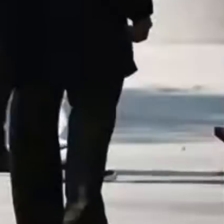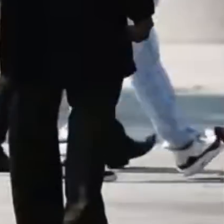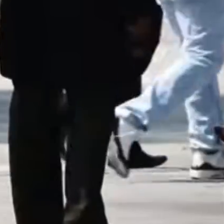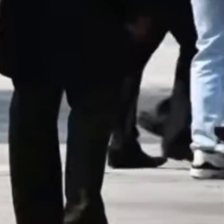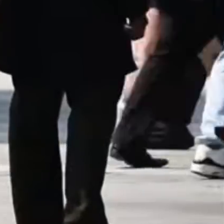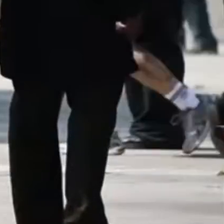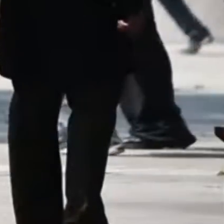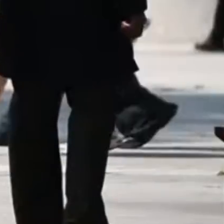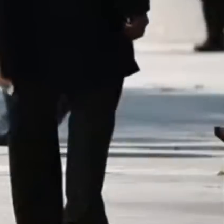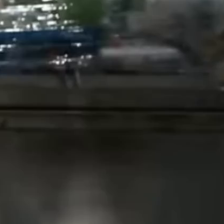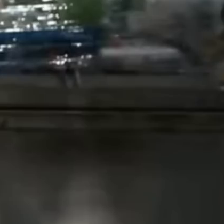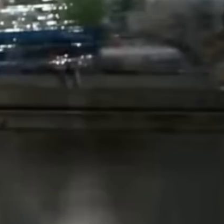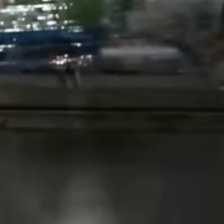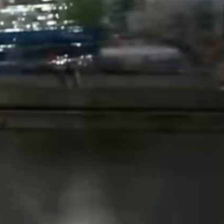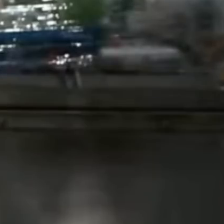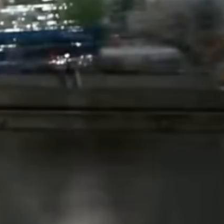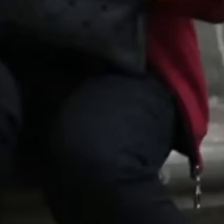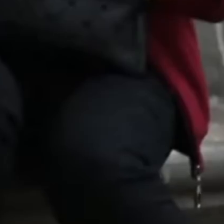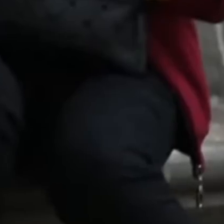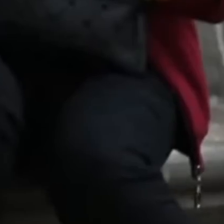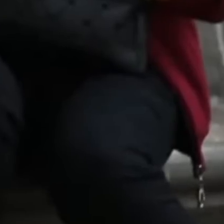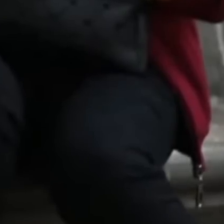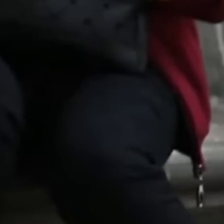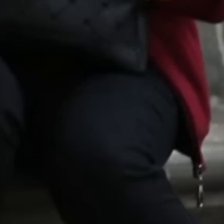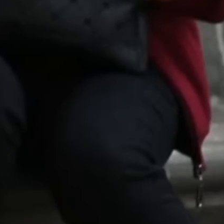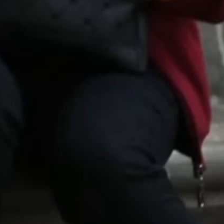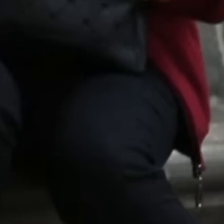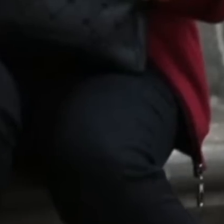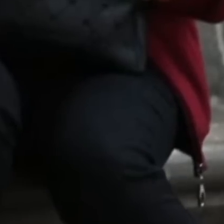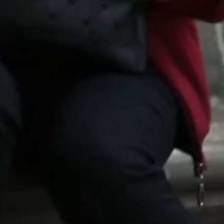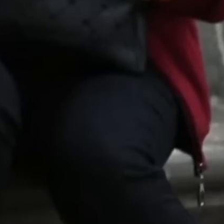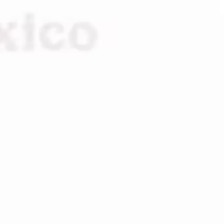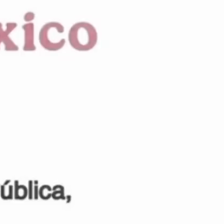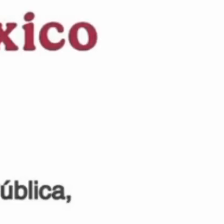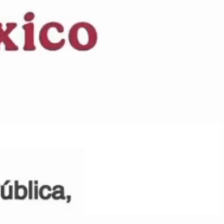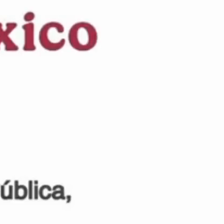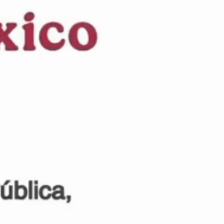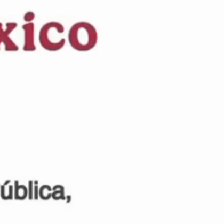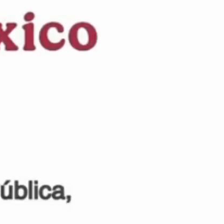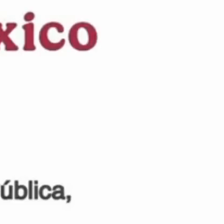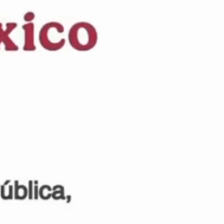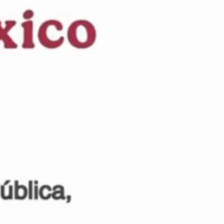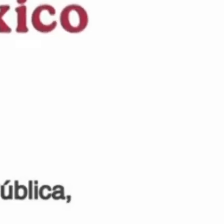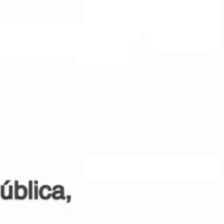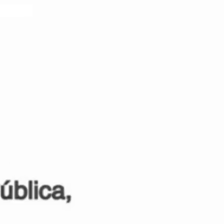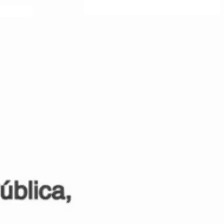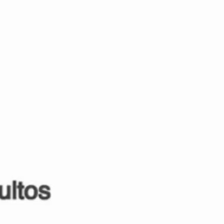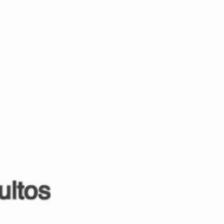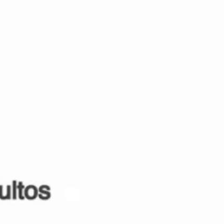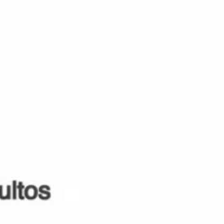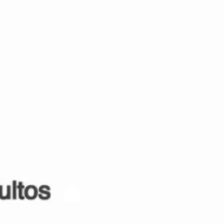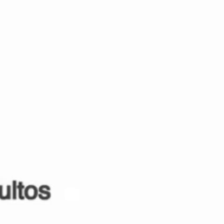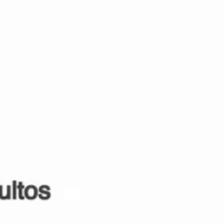El principal problema de salud que enfrentamos en México es el elevado índice de obesidad. Según datos del Instituto Nacional de Salud Pública,